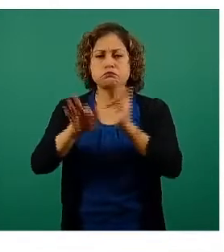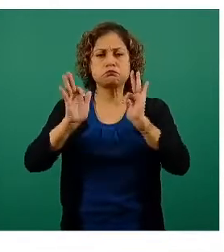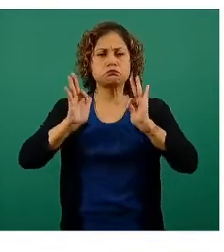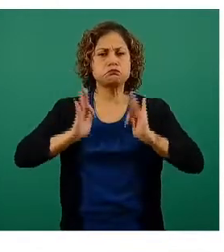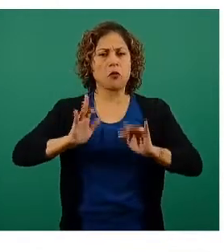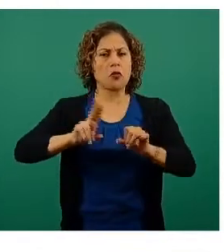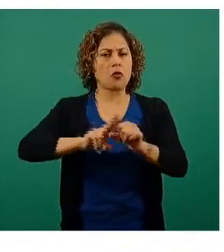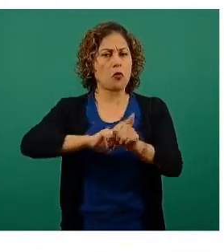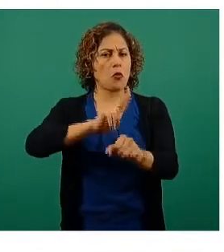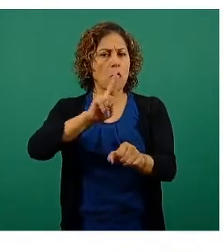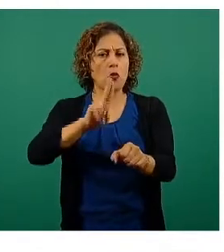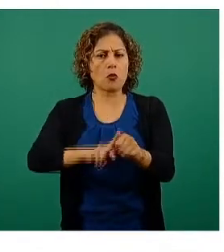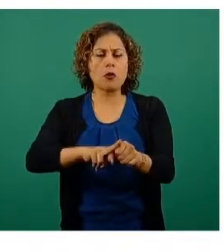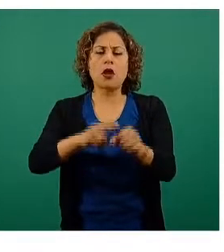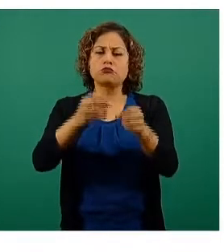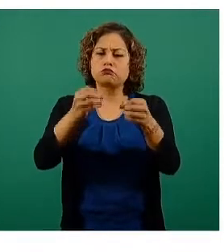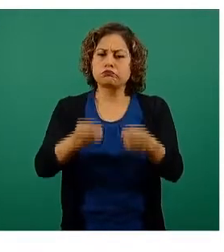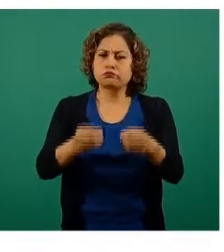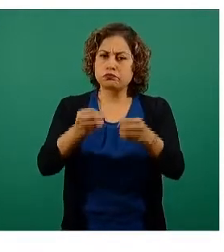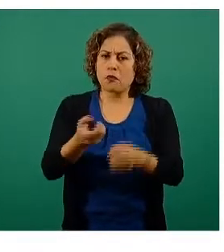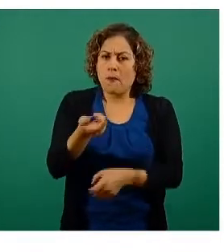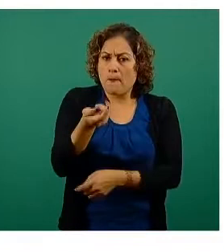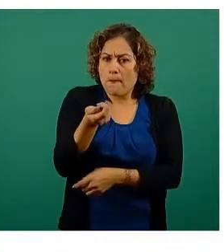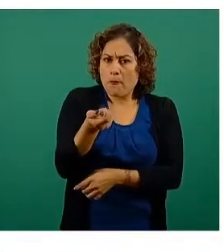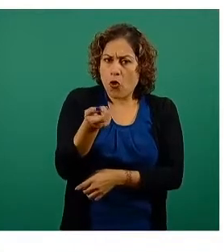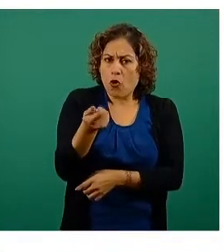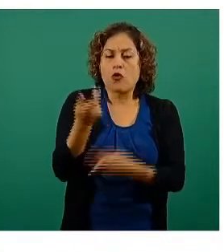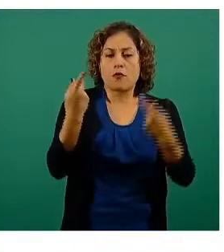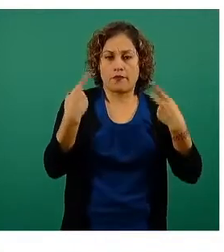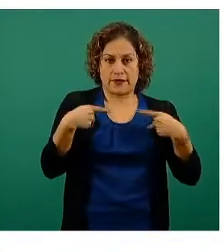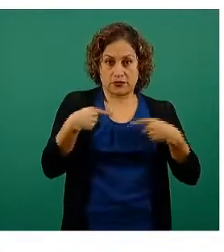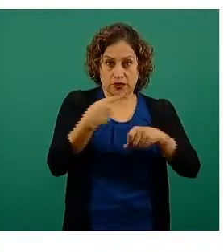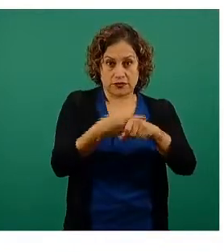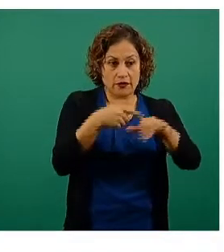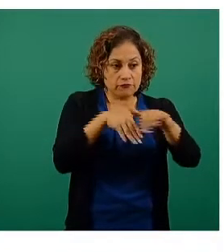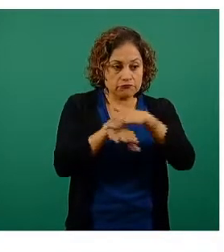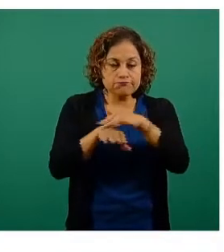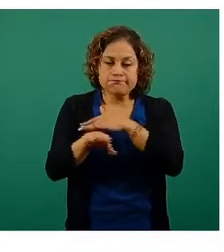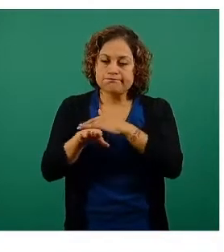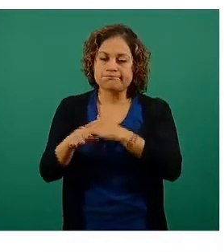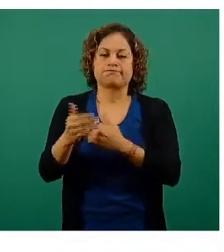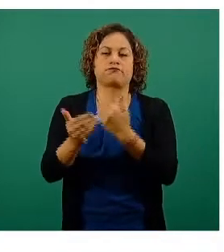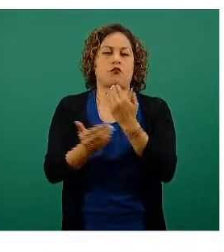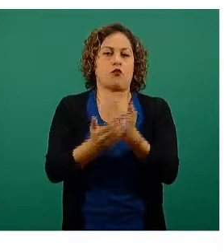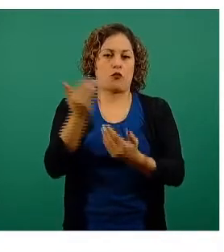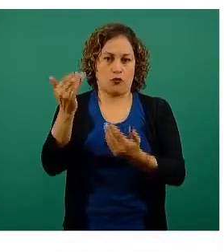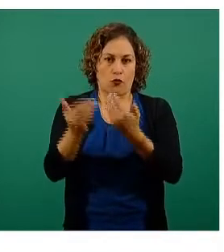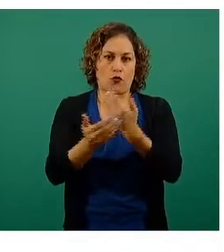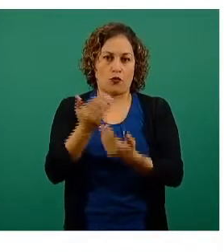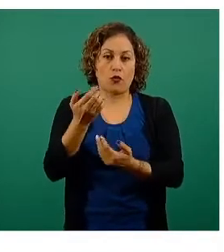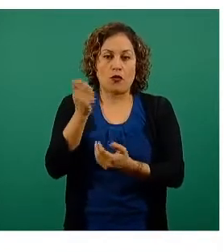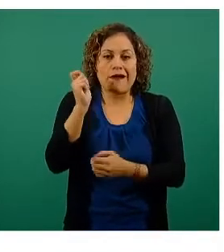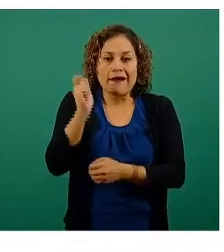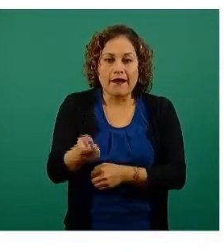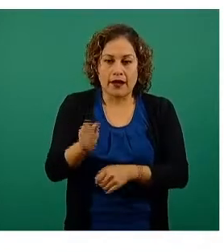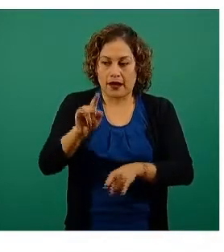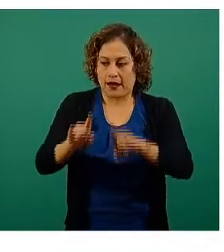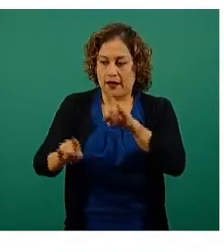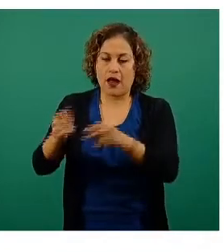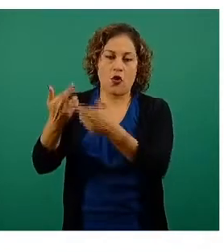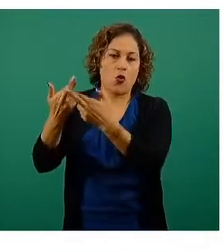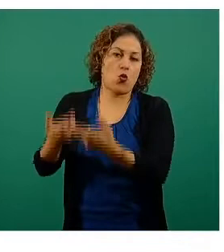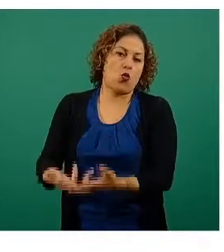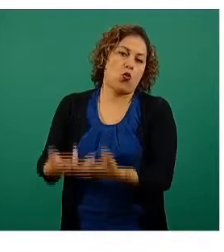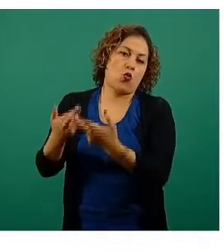a pacientes que requieran atención de COVID, y eso significa que tenemos una mayor disponibilidad de camas en 19 entidades,